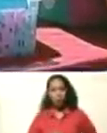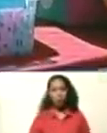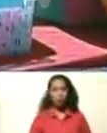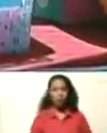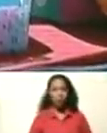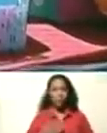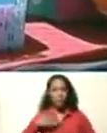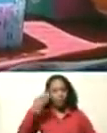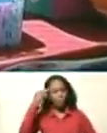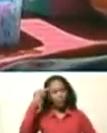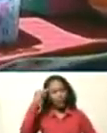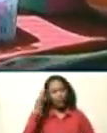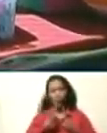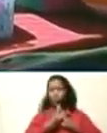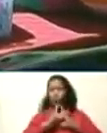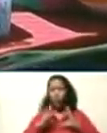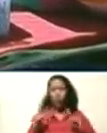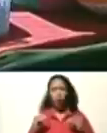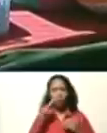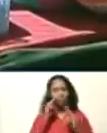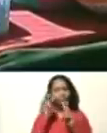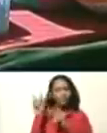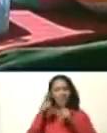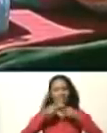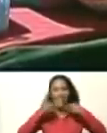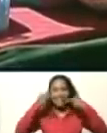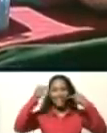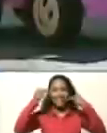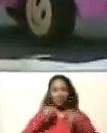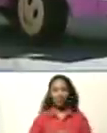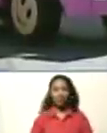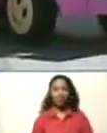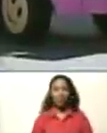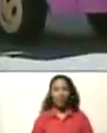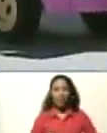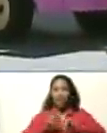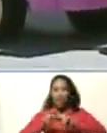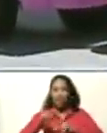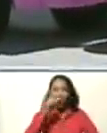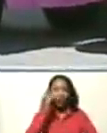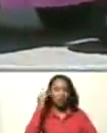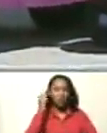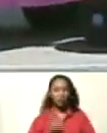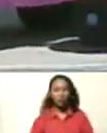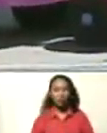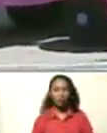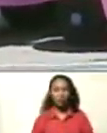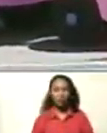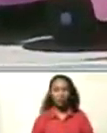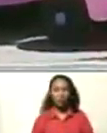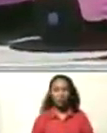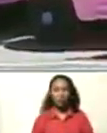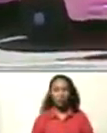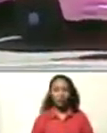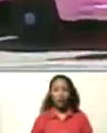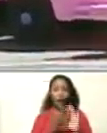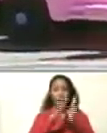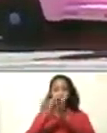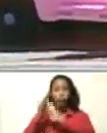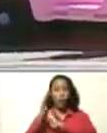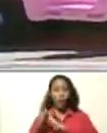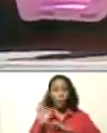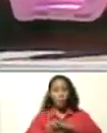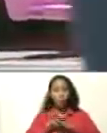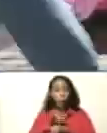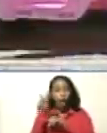mi mente, todo. Ver la sonrisa de los niños y las niñas. En las comunidades, por